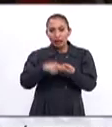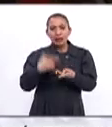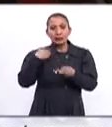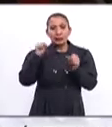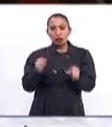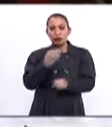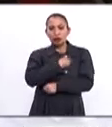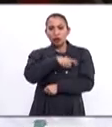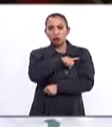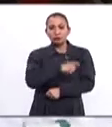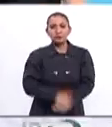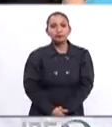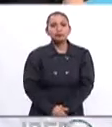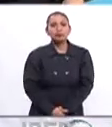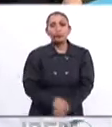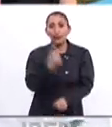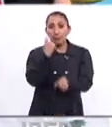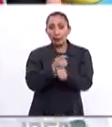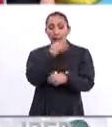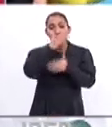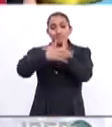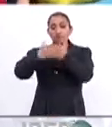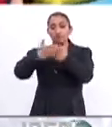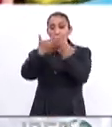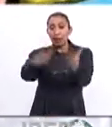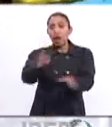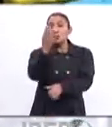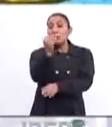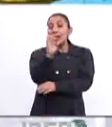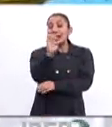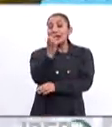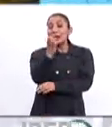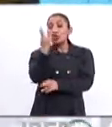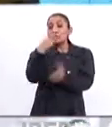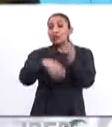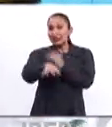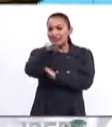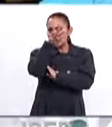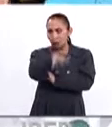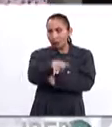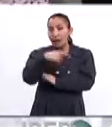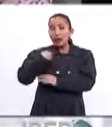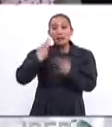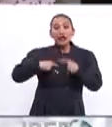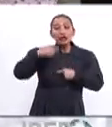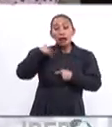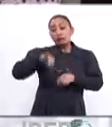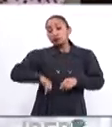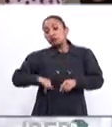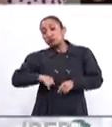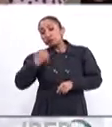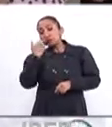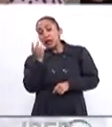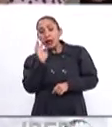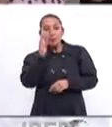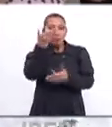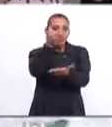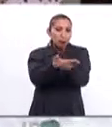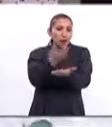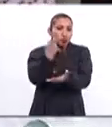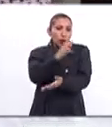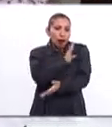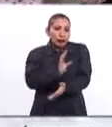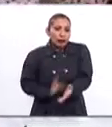y seguro médico. La primera convocatoria se abrirá el 9 de enero de 2019 y las personas interesadas podrán presentar